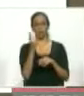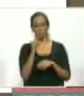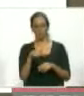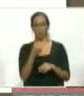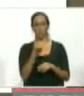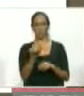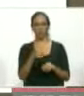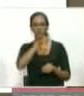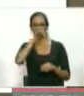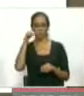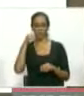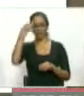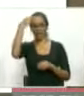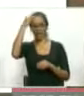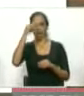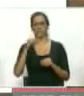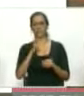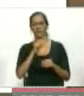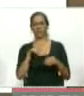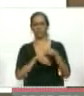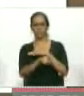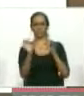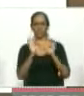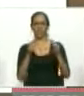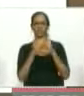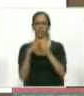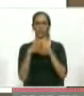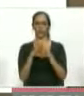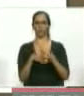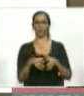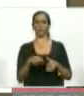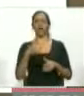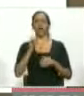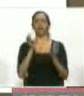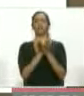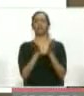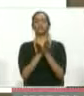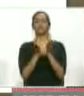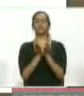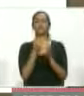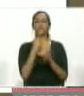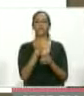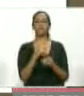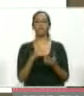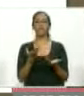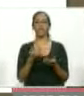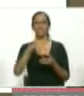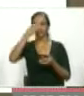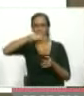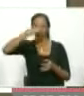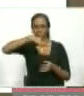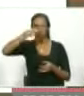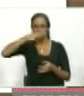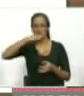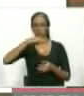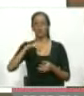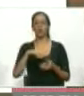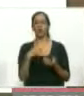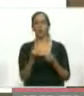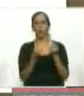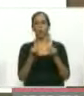narcotraficantes mexicanos para que no les pase nada en eeuu hay estudios que señalan que el coronavirus como una cepa para